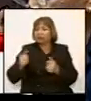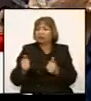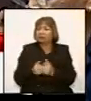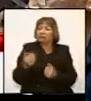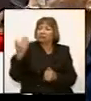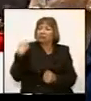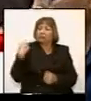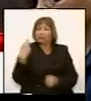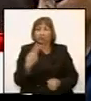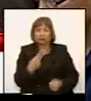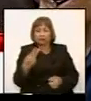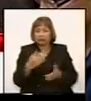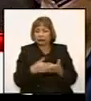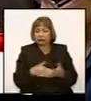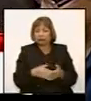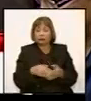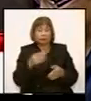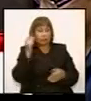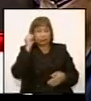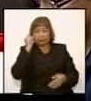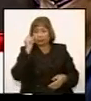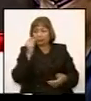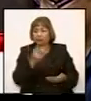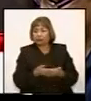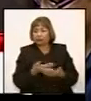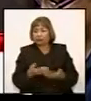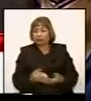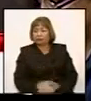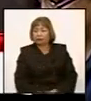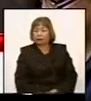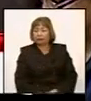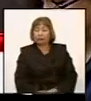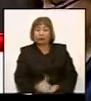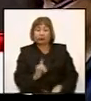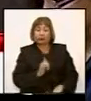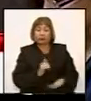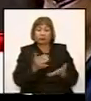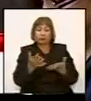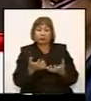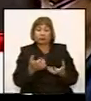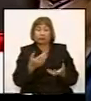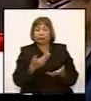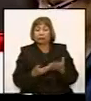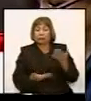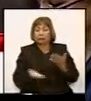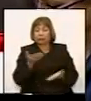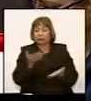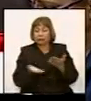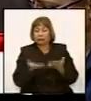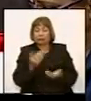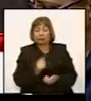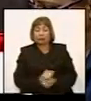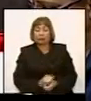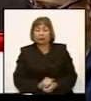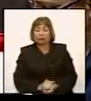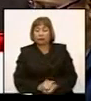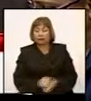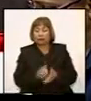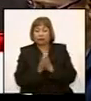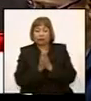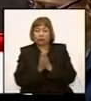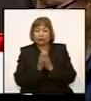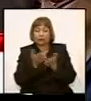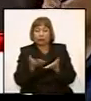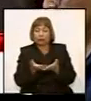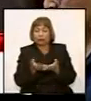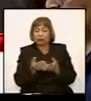partes interesadas. En tal sentido, señor presidente, yo quisiera de repente como manera de pedido